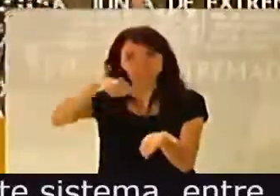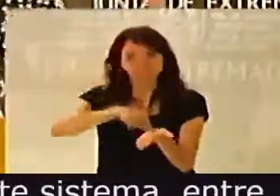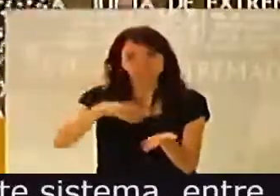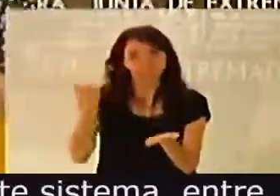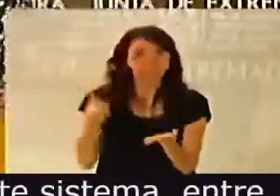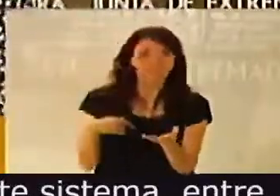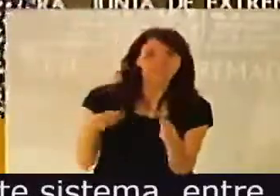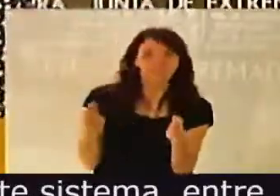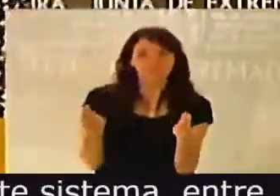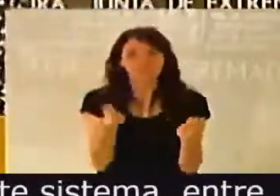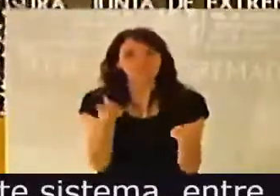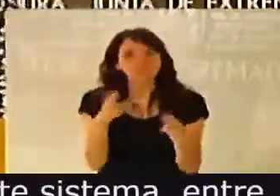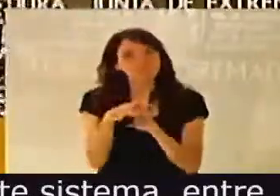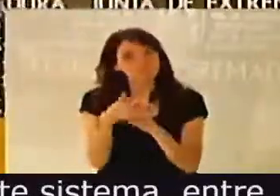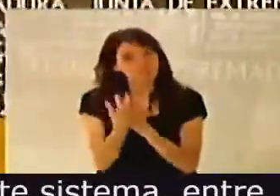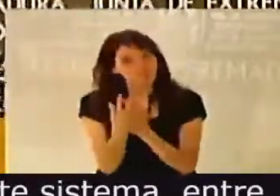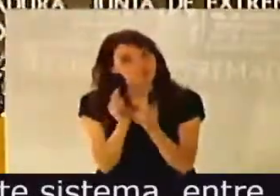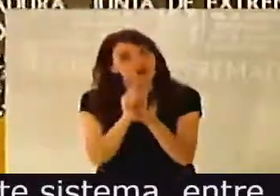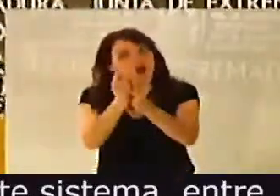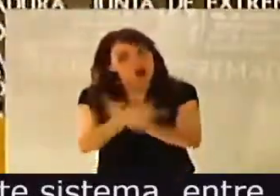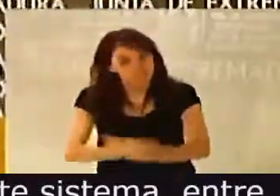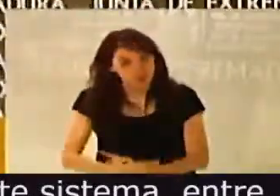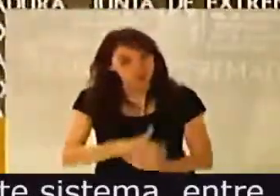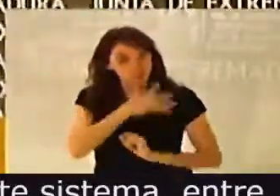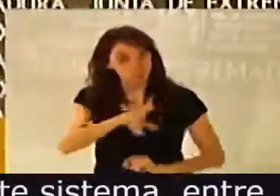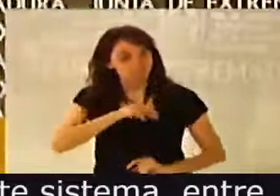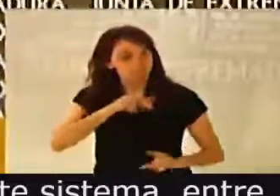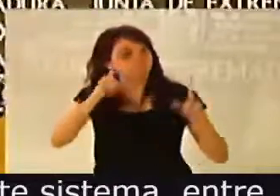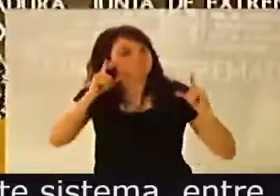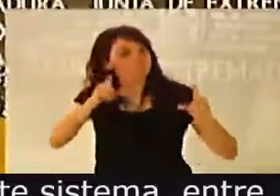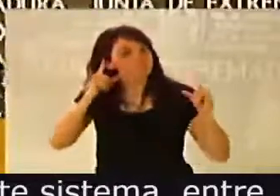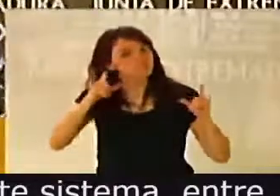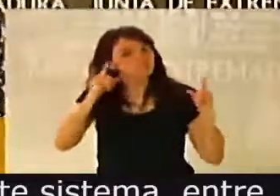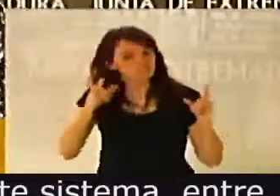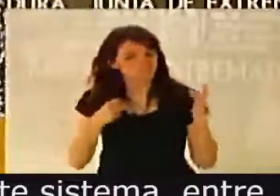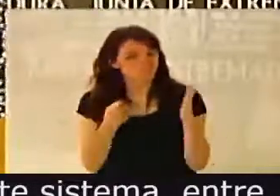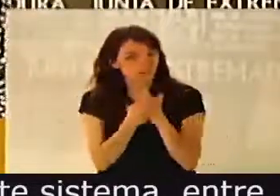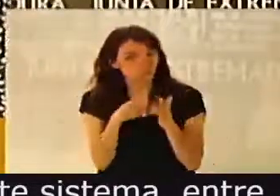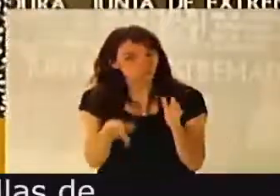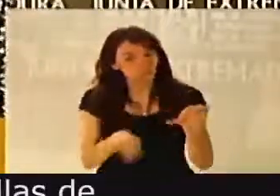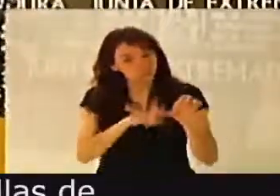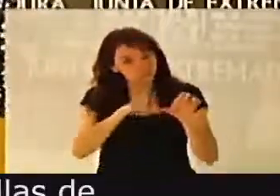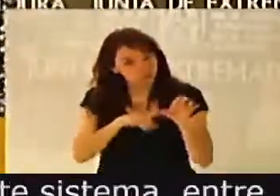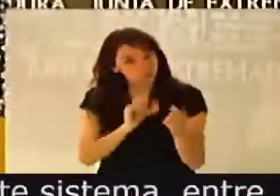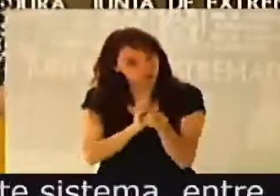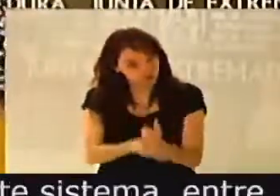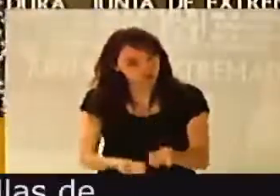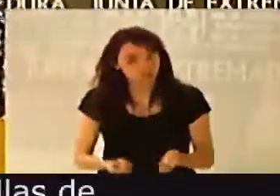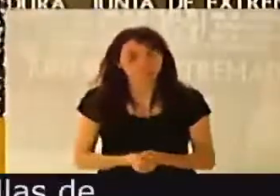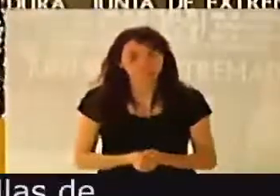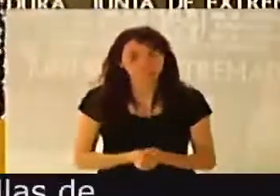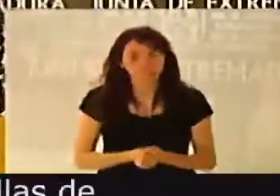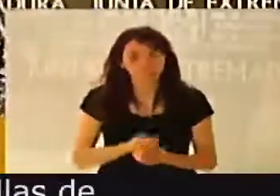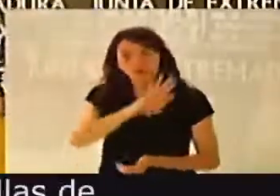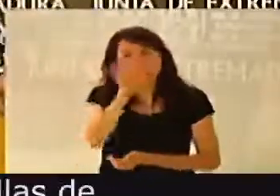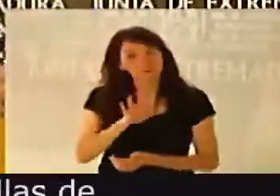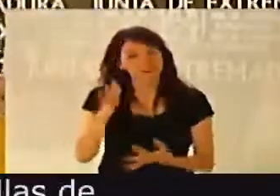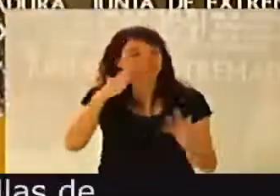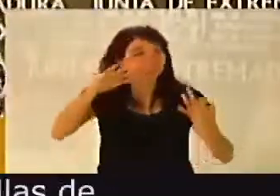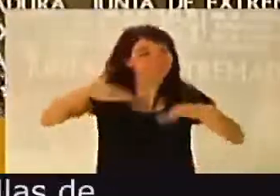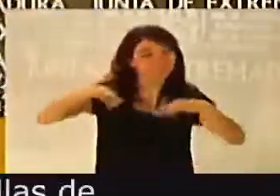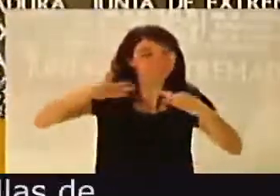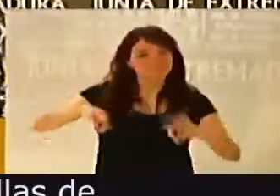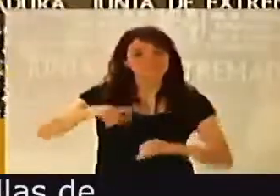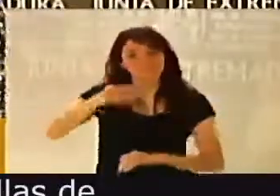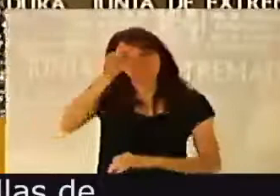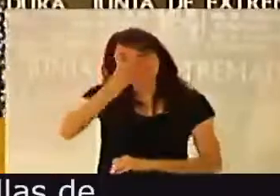la fotografía de los últimos años de quienes reciben la mayor distinción de nuestra comunidad autónoma. Parece obvio y razonable el